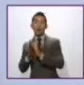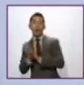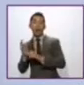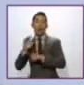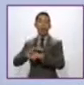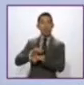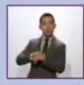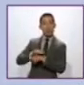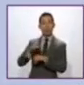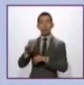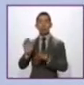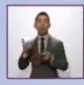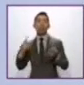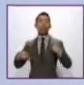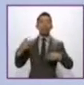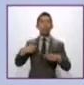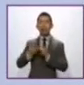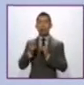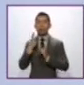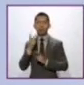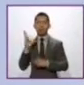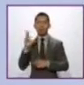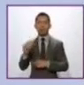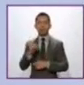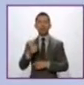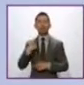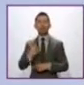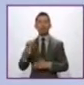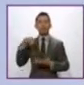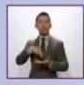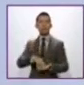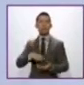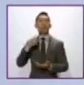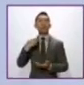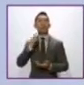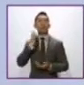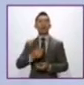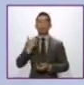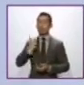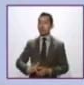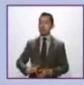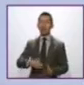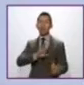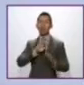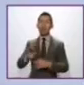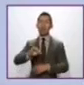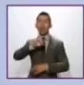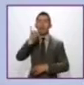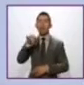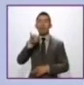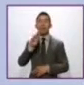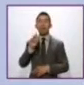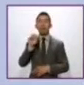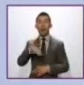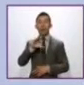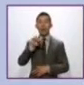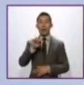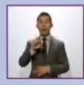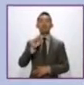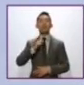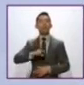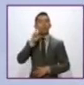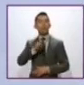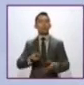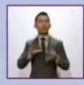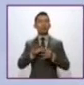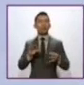amigos, títeres de otros partidos. Aquí yo vengo como Juan Carlos Martínez con una convicción real, en